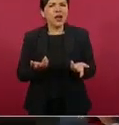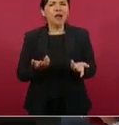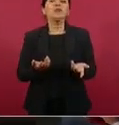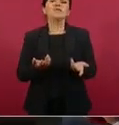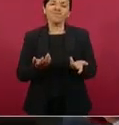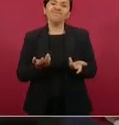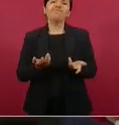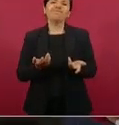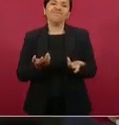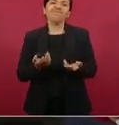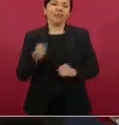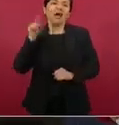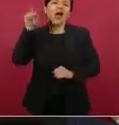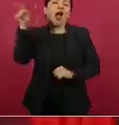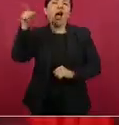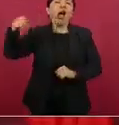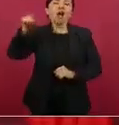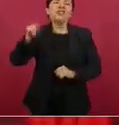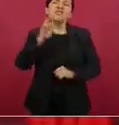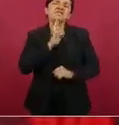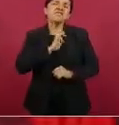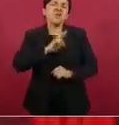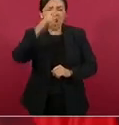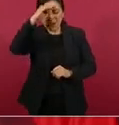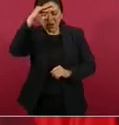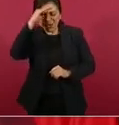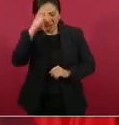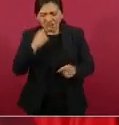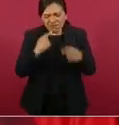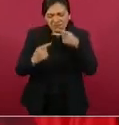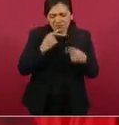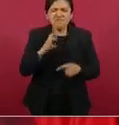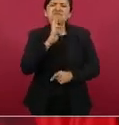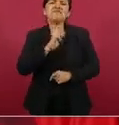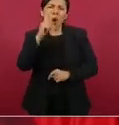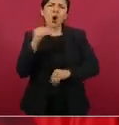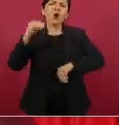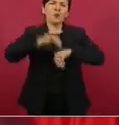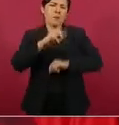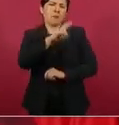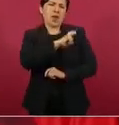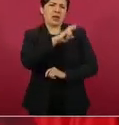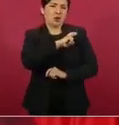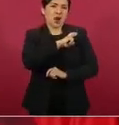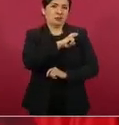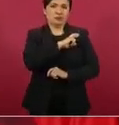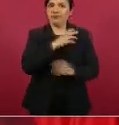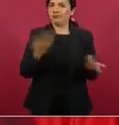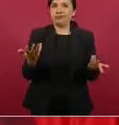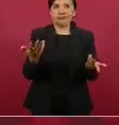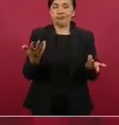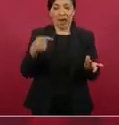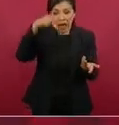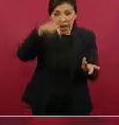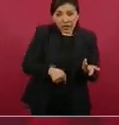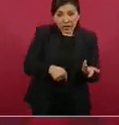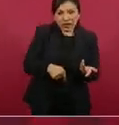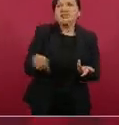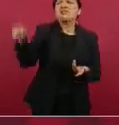allí optaron por la privatización y nosotros, aunque se enojen